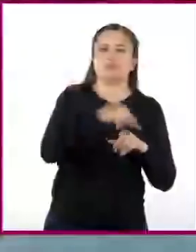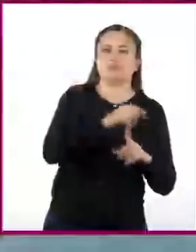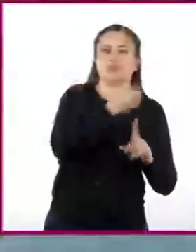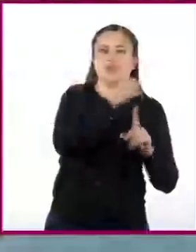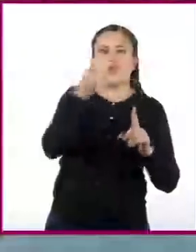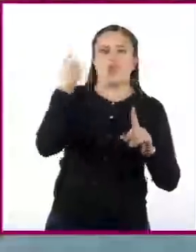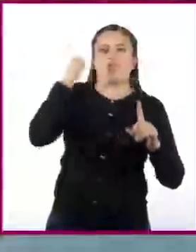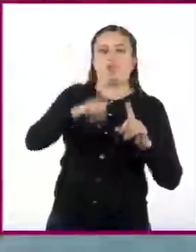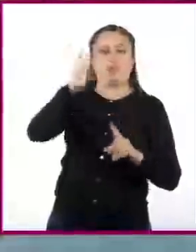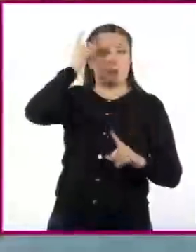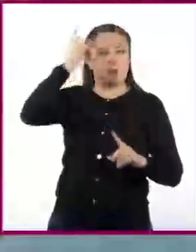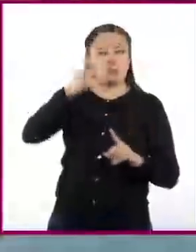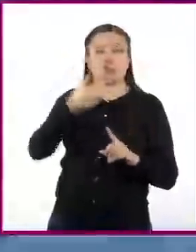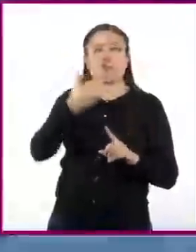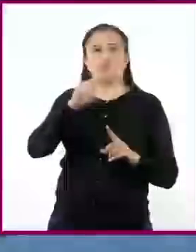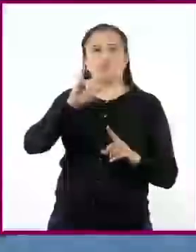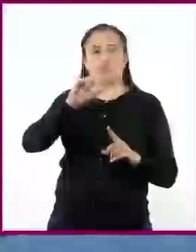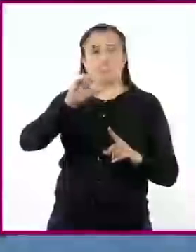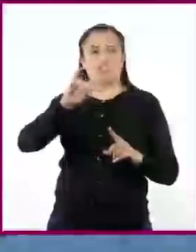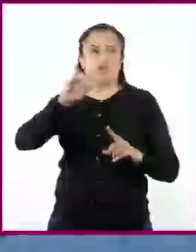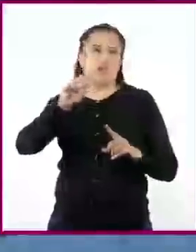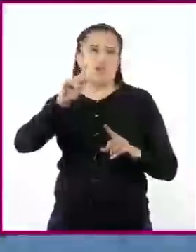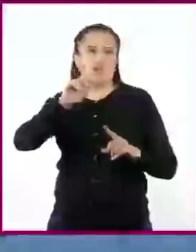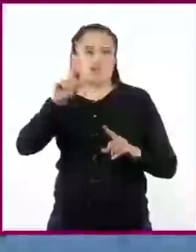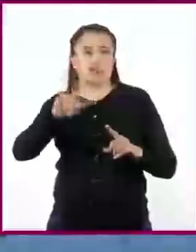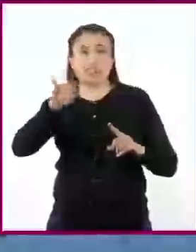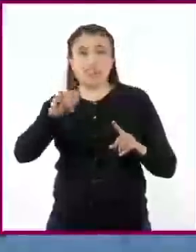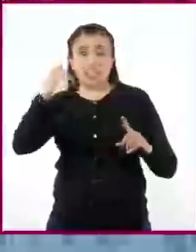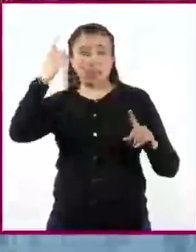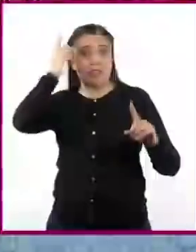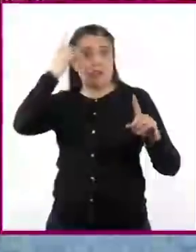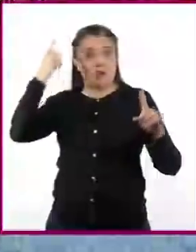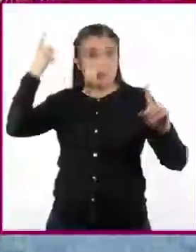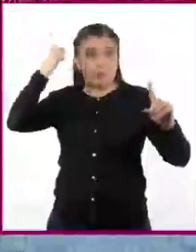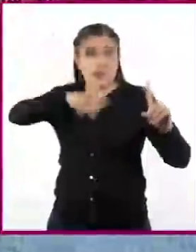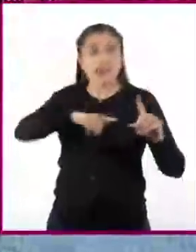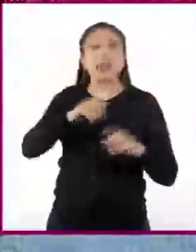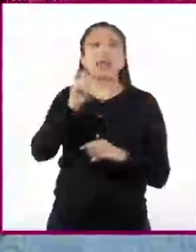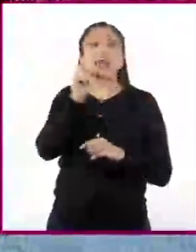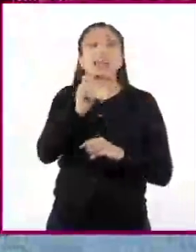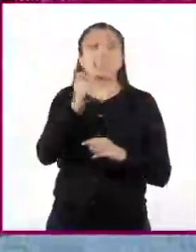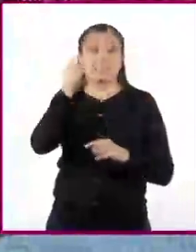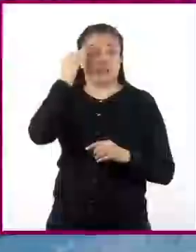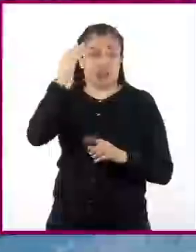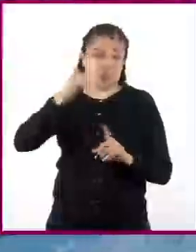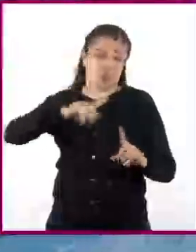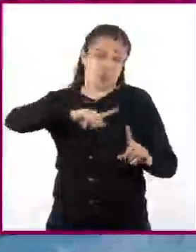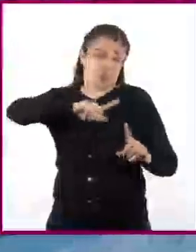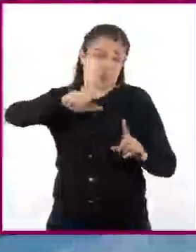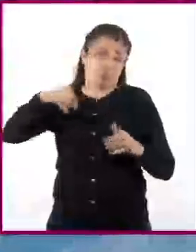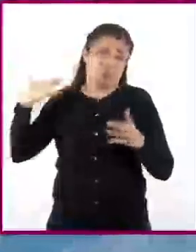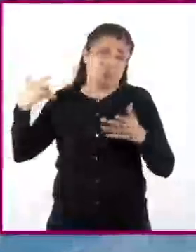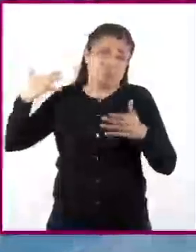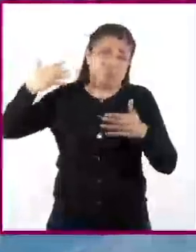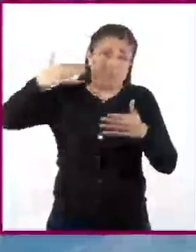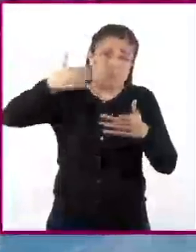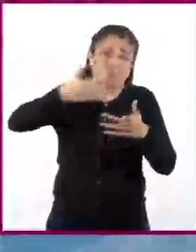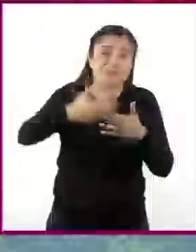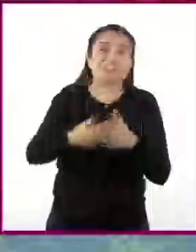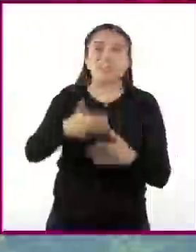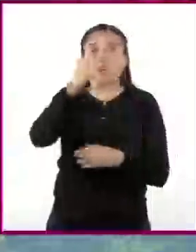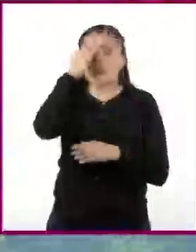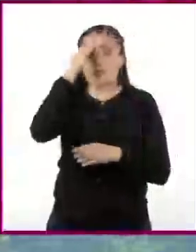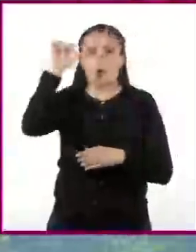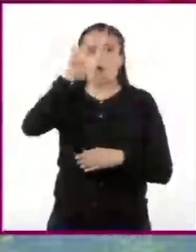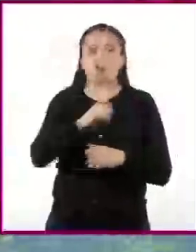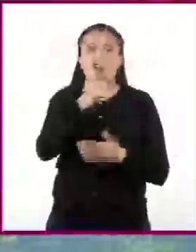dios Huitzilopochtli. Y después de mucho, pero mucho tiempo, se asentaron en lo que hoy conocemos como